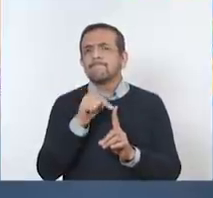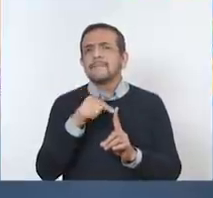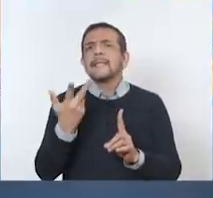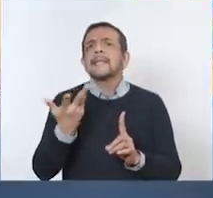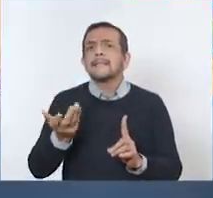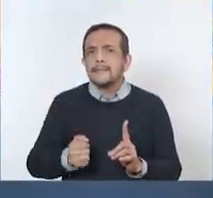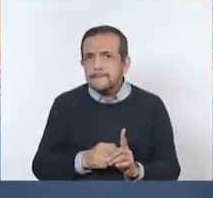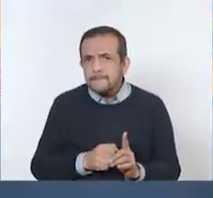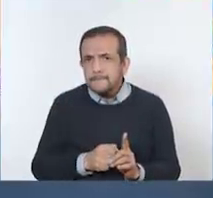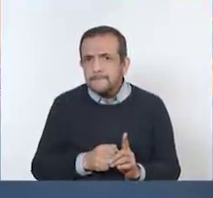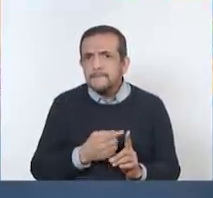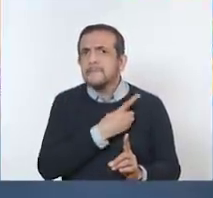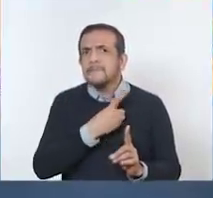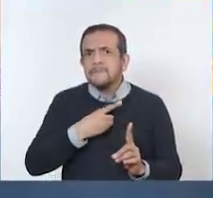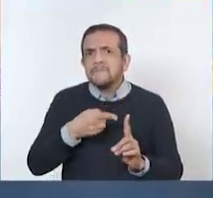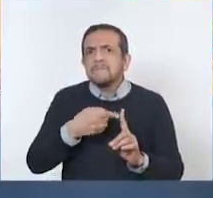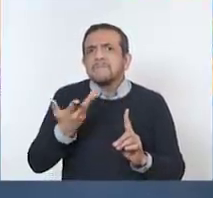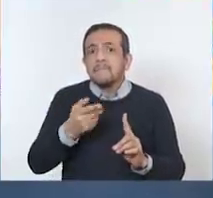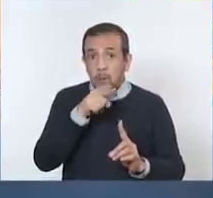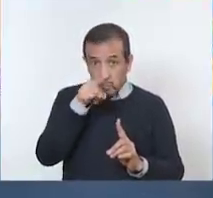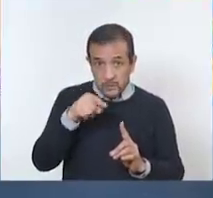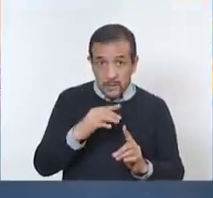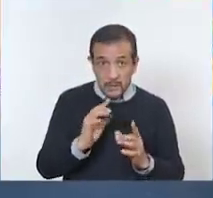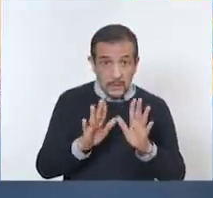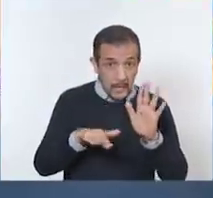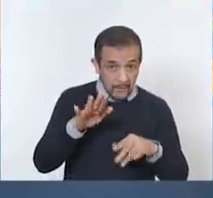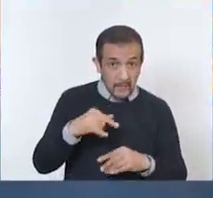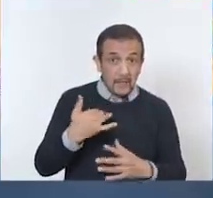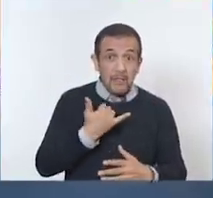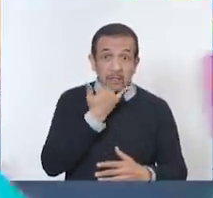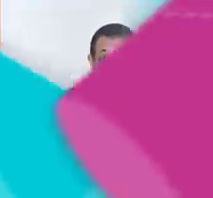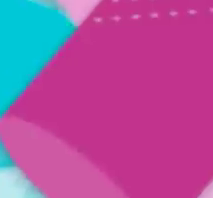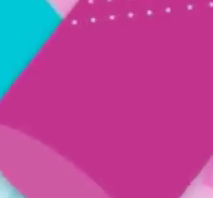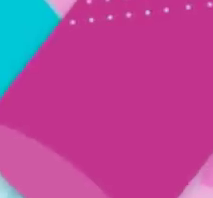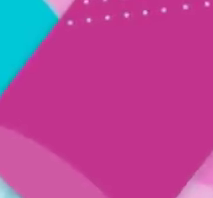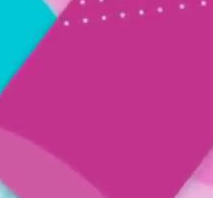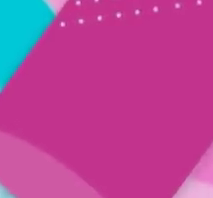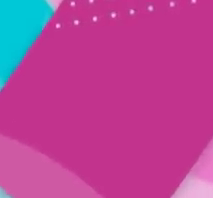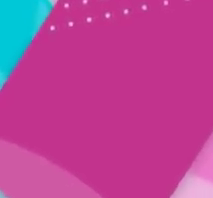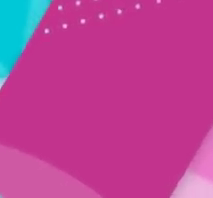nos ven? ¿Qué debe de hacer? ¿Ustedes alguna vez se han equivocado?